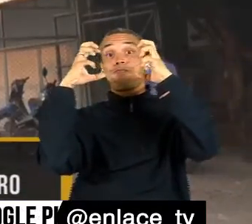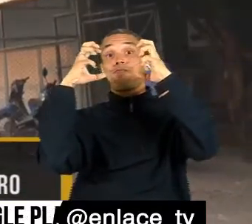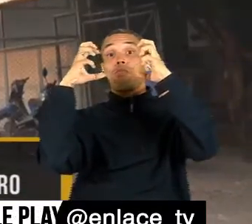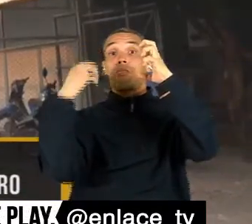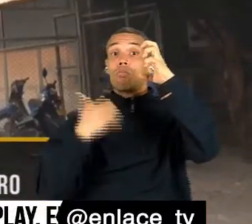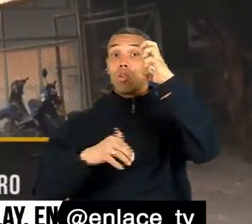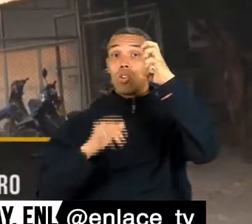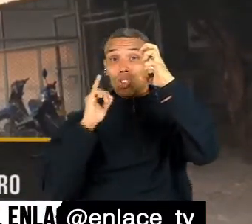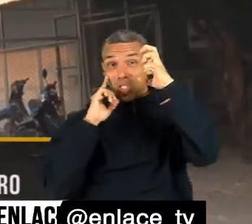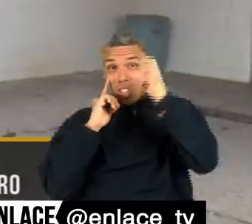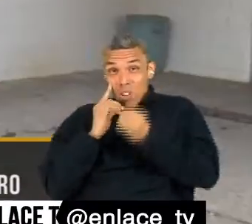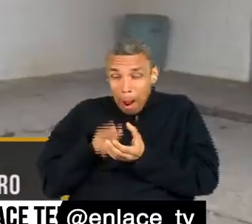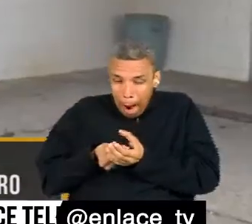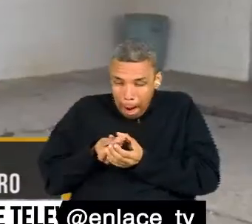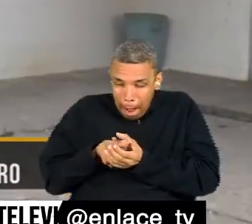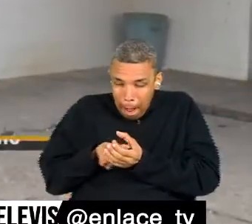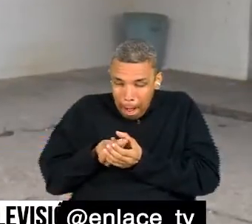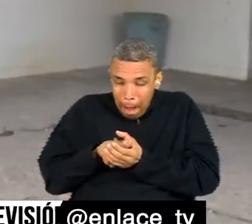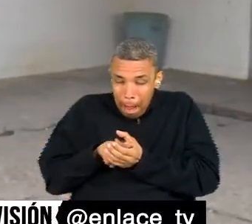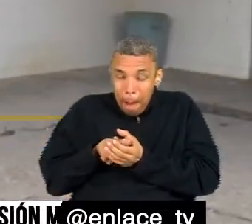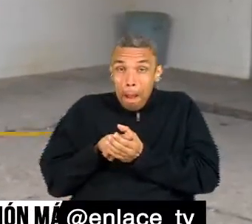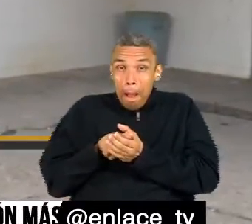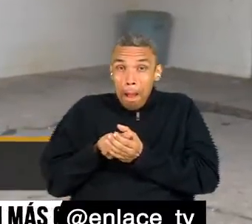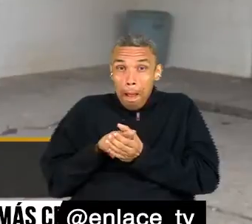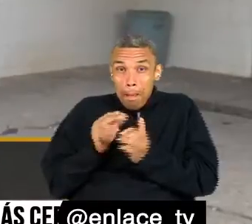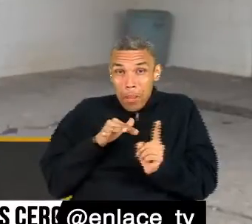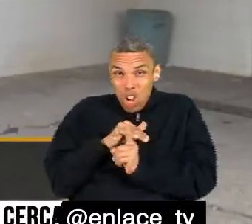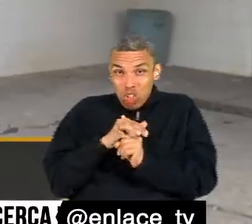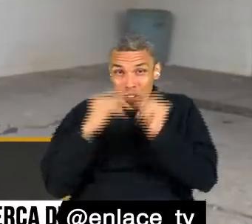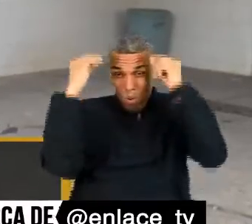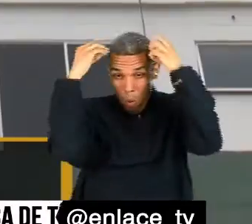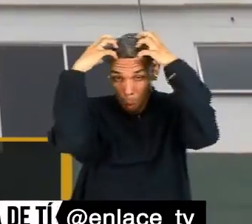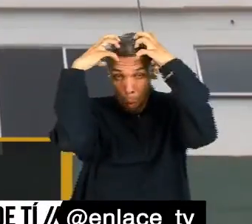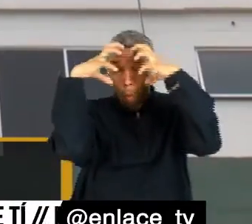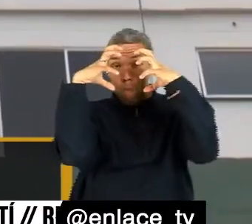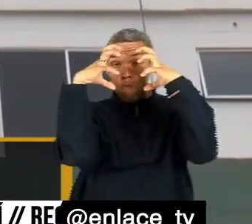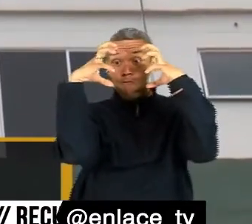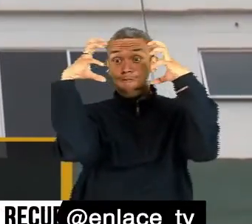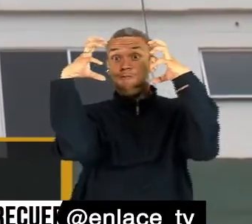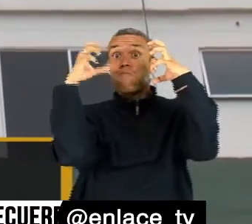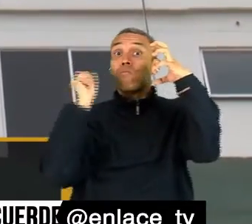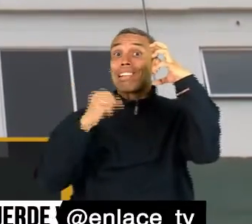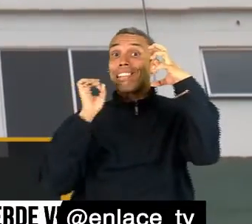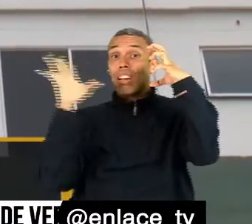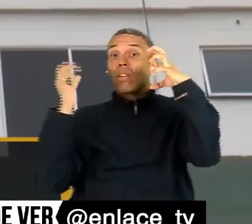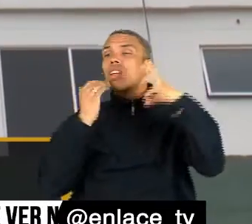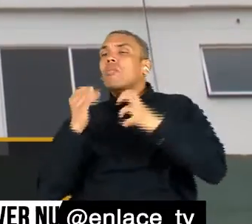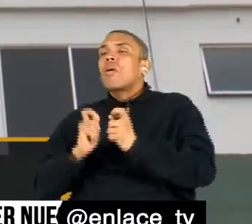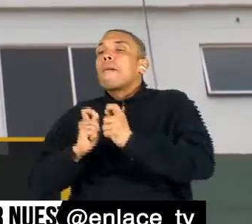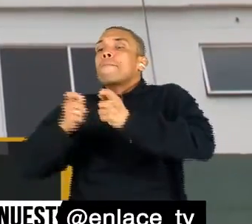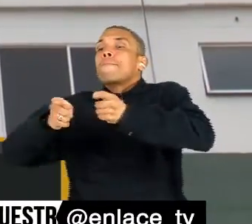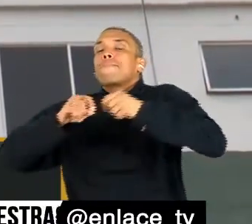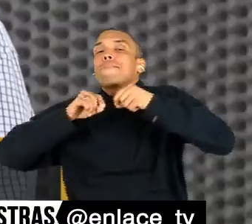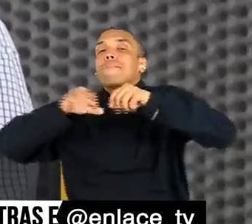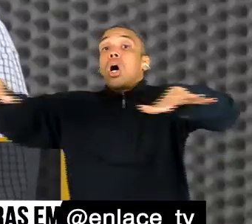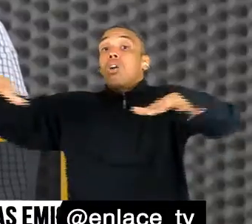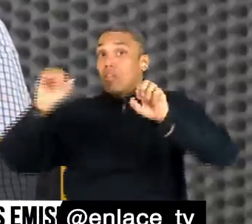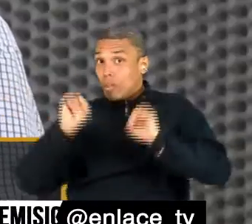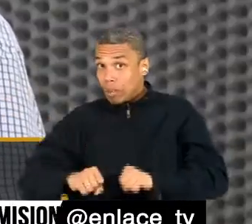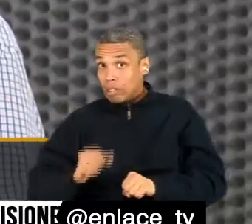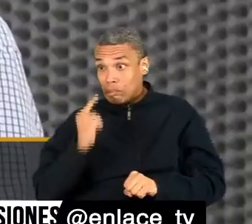Hospital Regional del Magdalena Medio, fue superada la crisis que se dio la tarde de este lunes con un caso de meningitis en un paciente que llegó a este centro asistencial. El